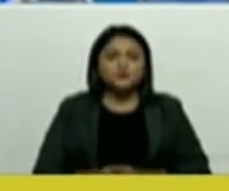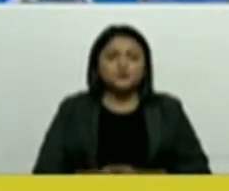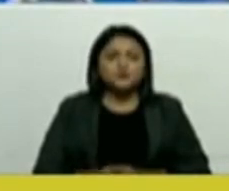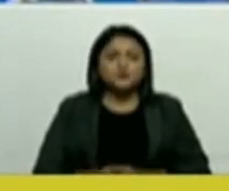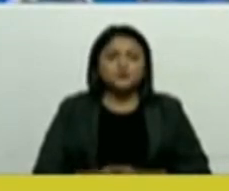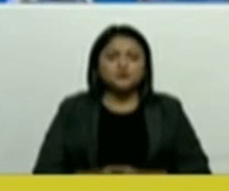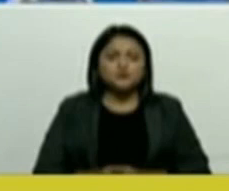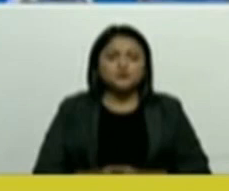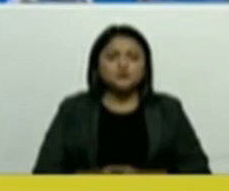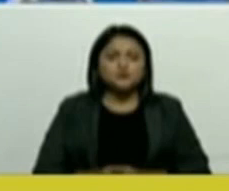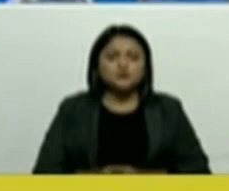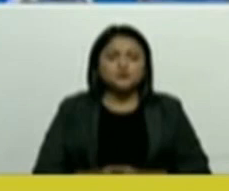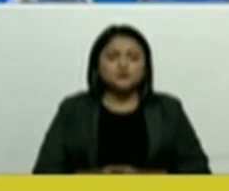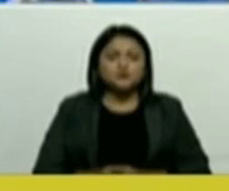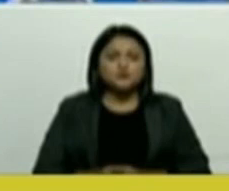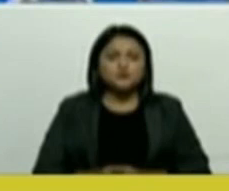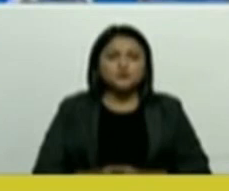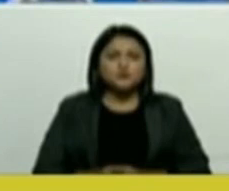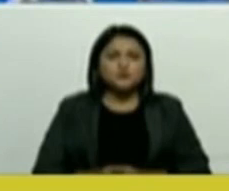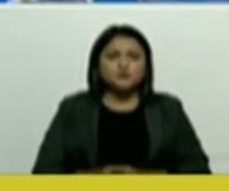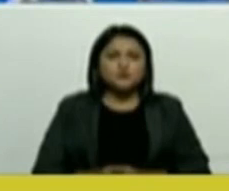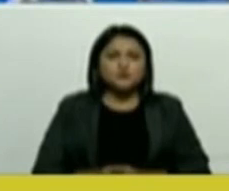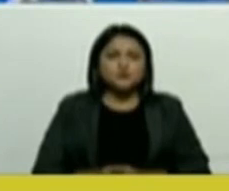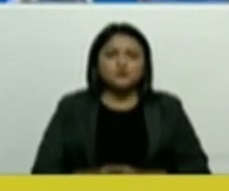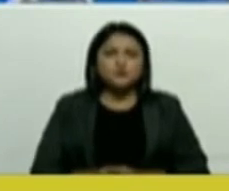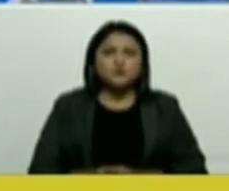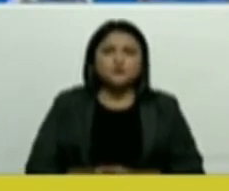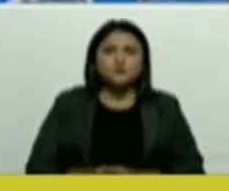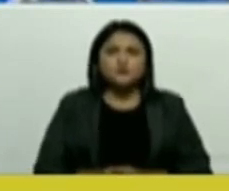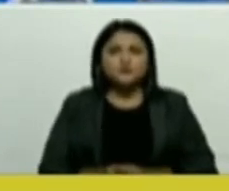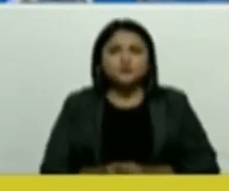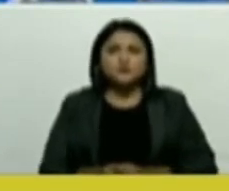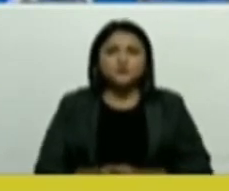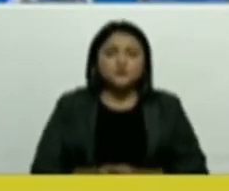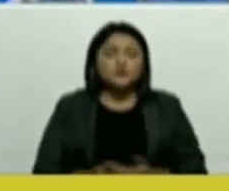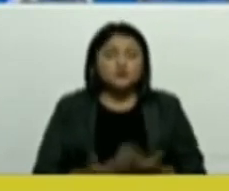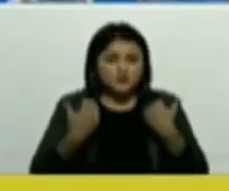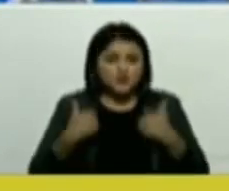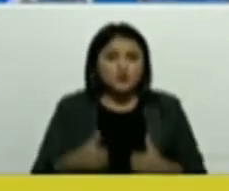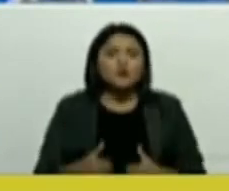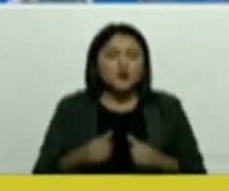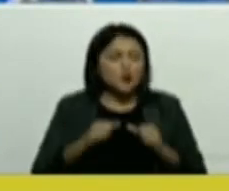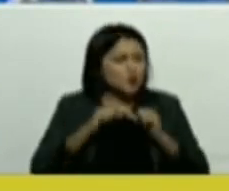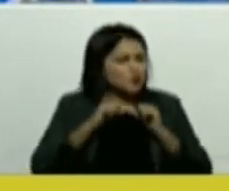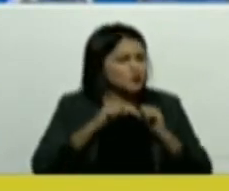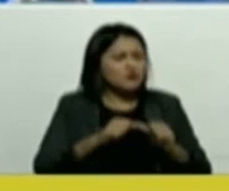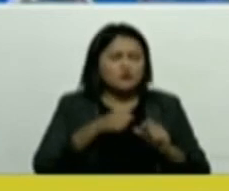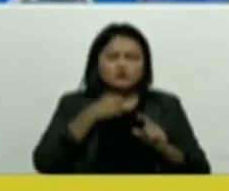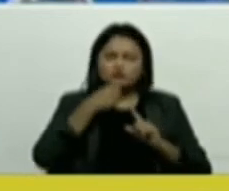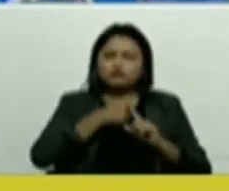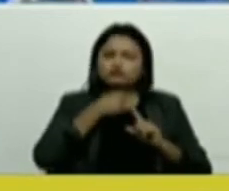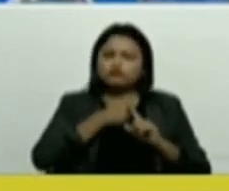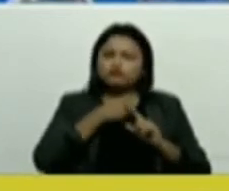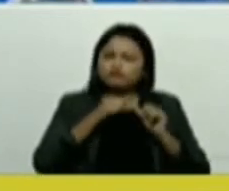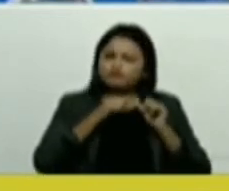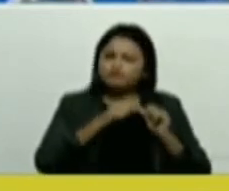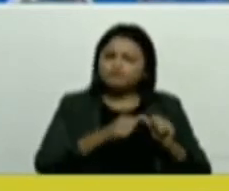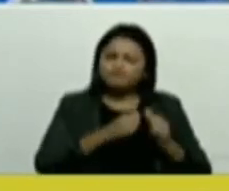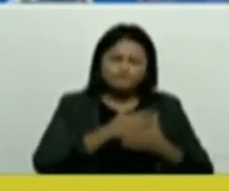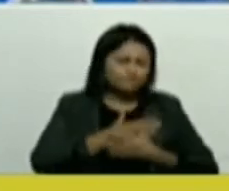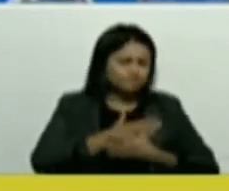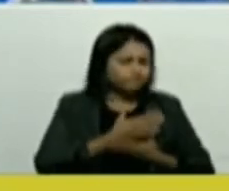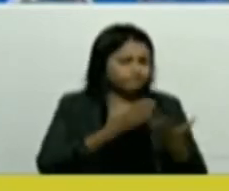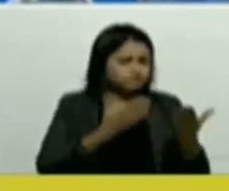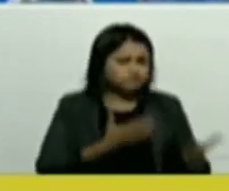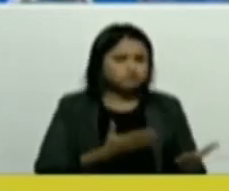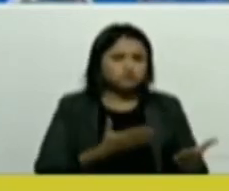in that same struggle in solidarity. Yo he continuado con la misma lucha en aras